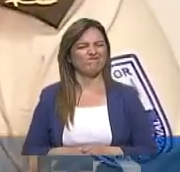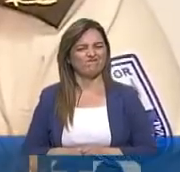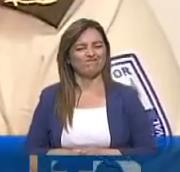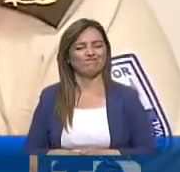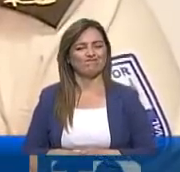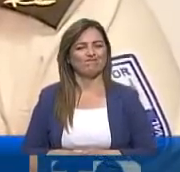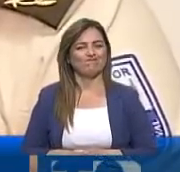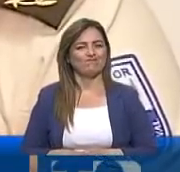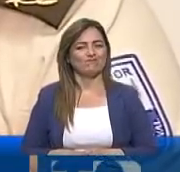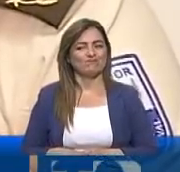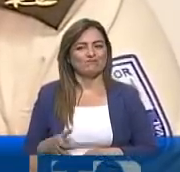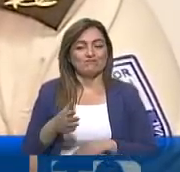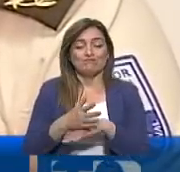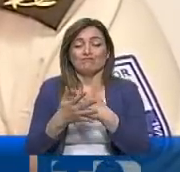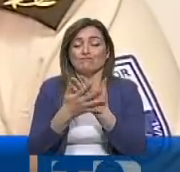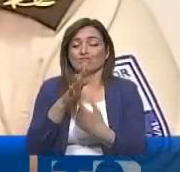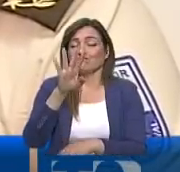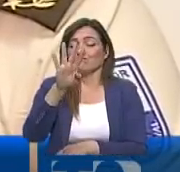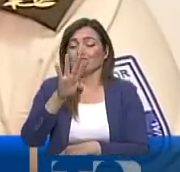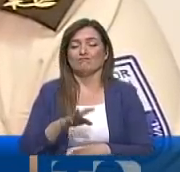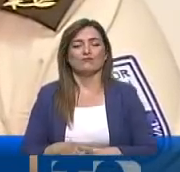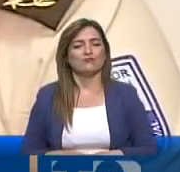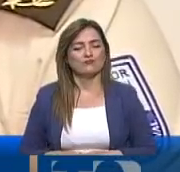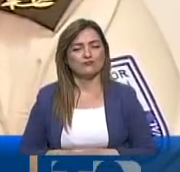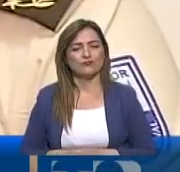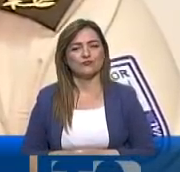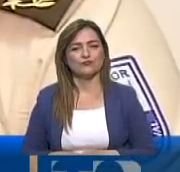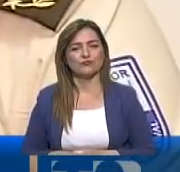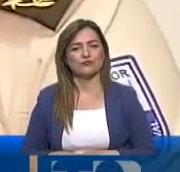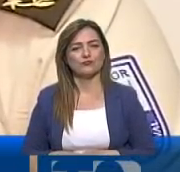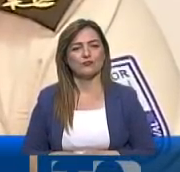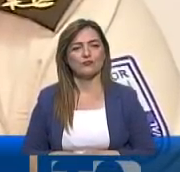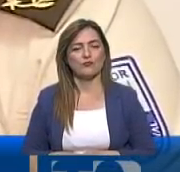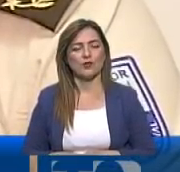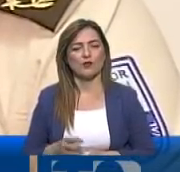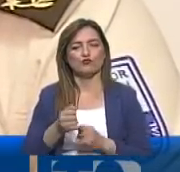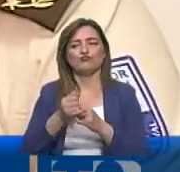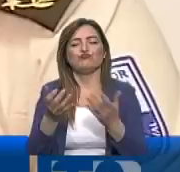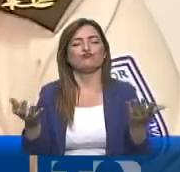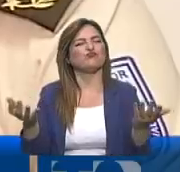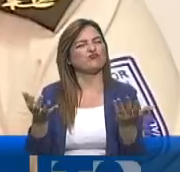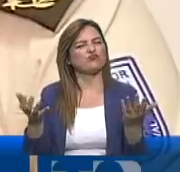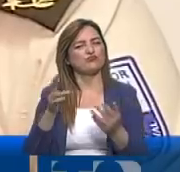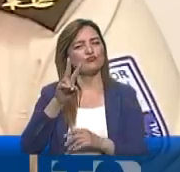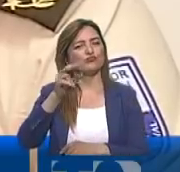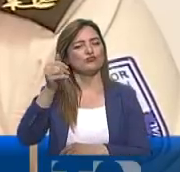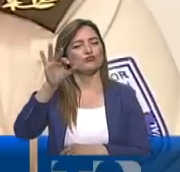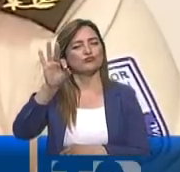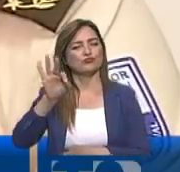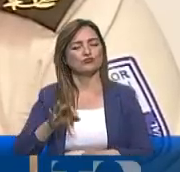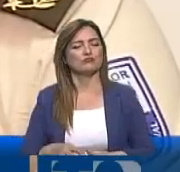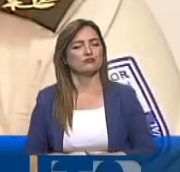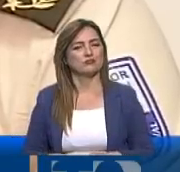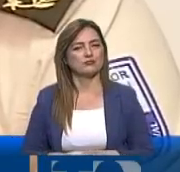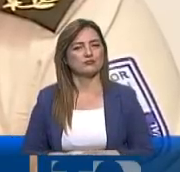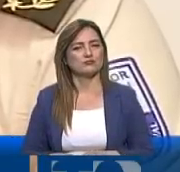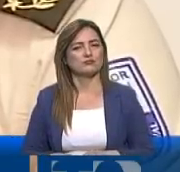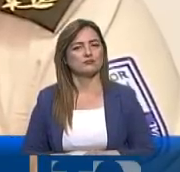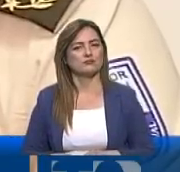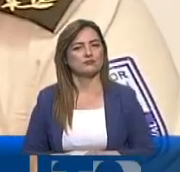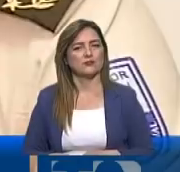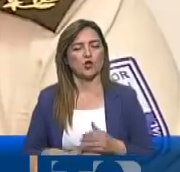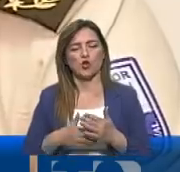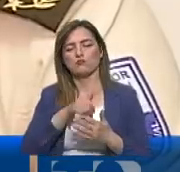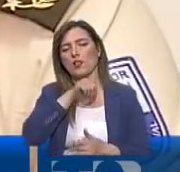delincuente, tienes 4 antecedentes penales. El último es cometido en el 2019. Todo tiene por